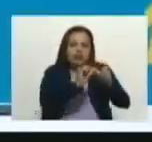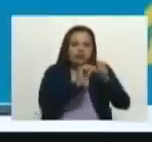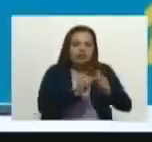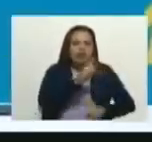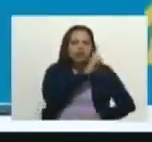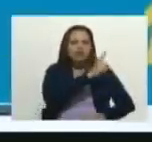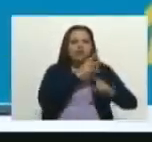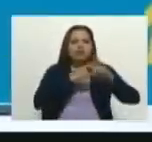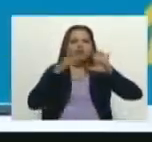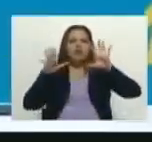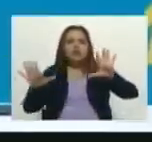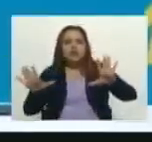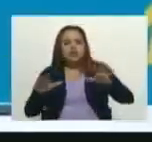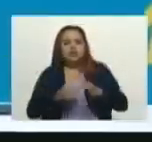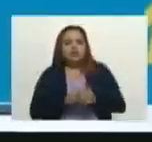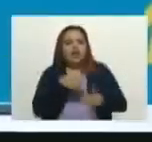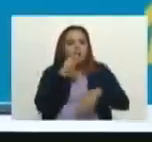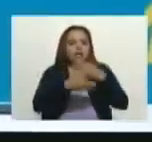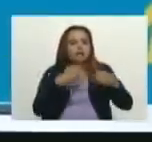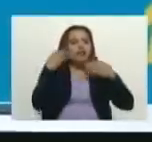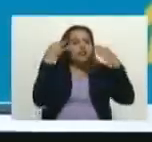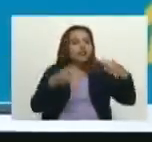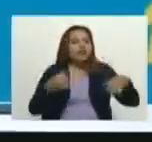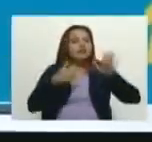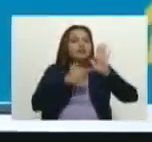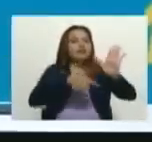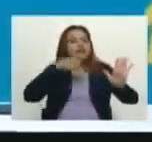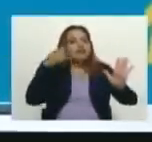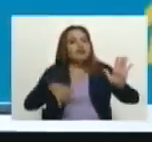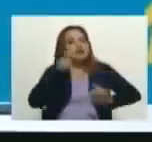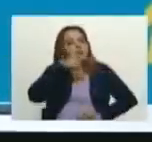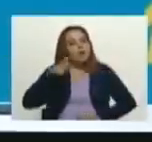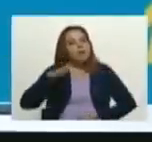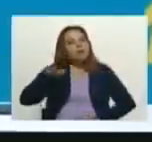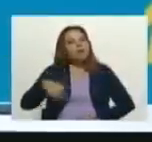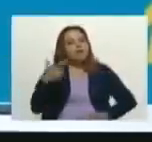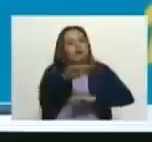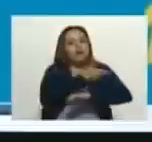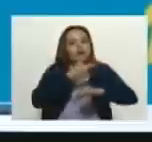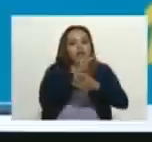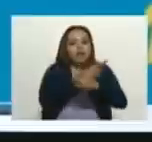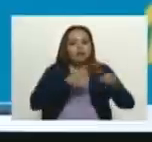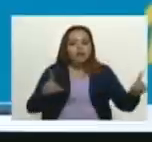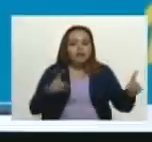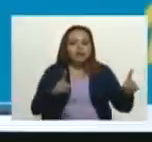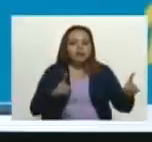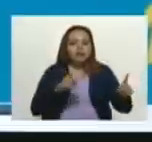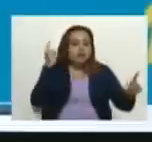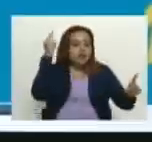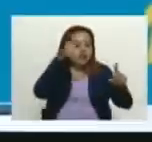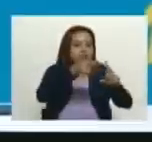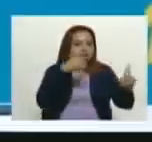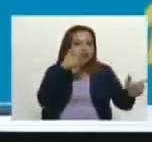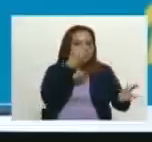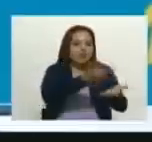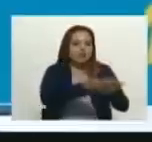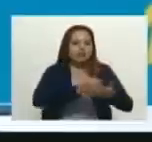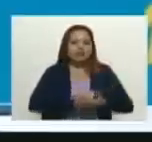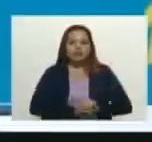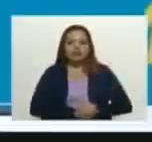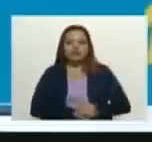1 por 10, recibiendo la verdad del pueblo para gobernar en la democracia directa. Gracias, pues.